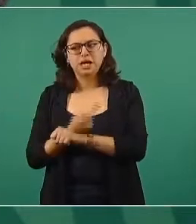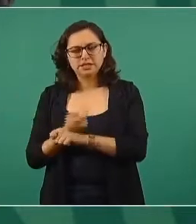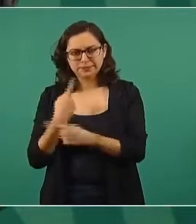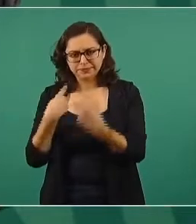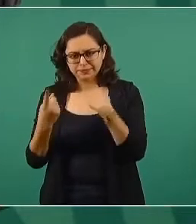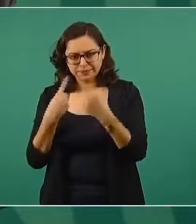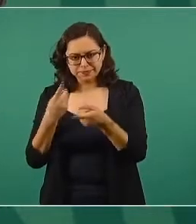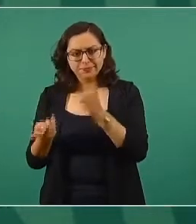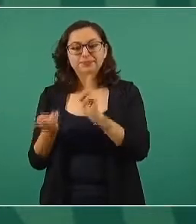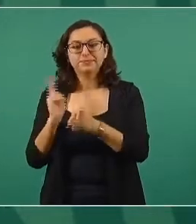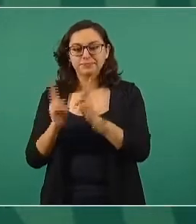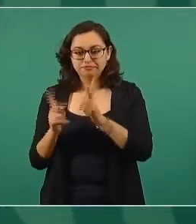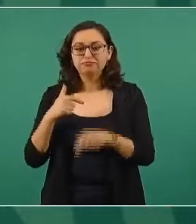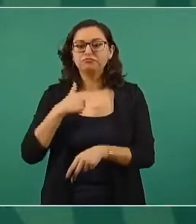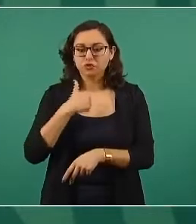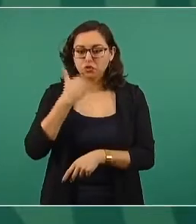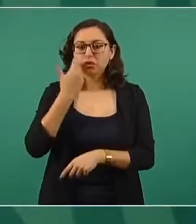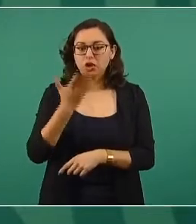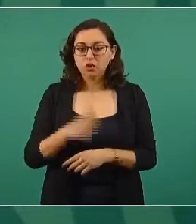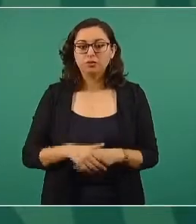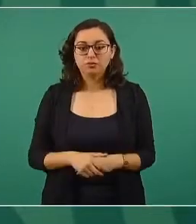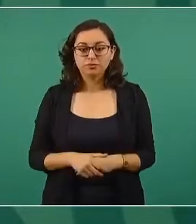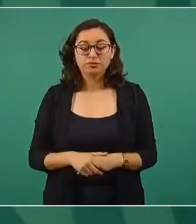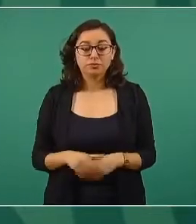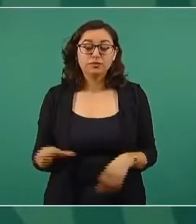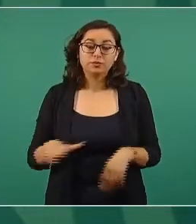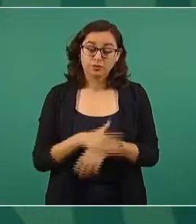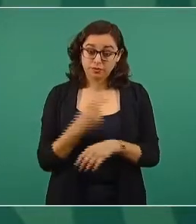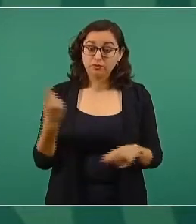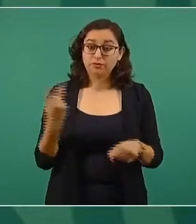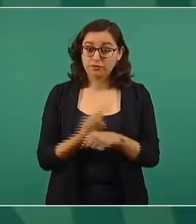porque también hay abusos